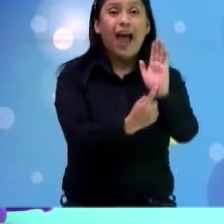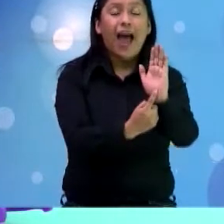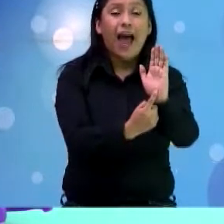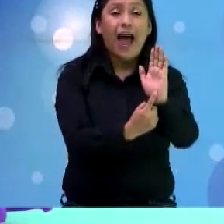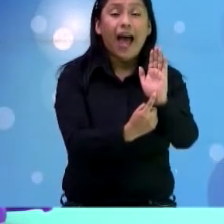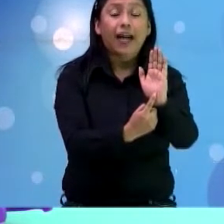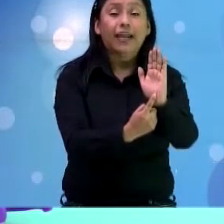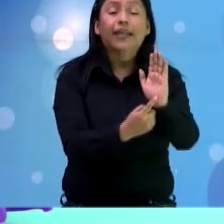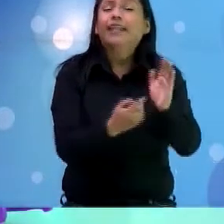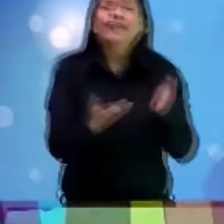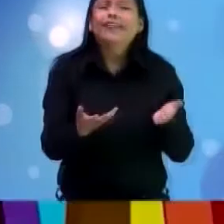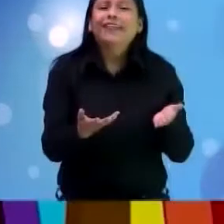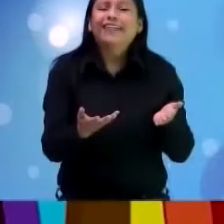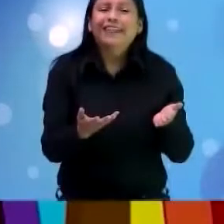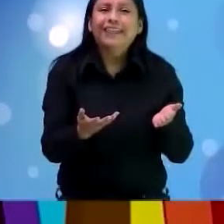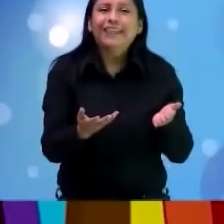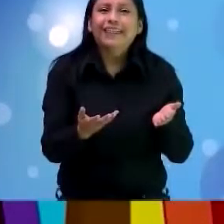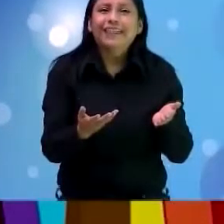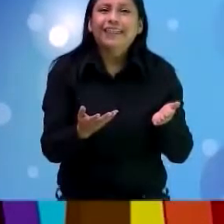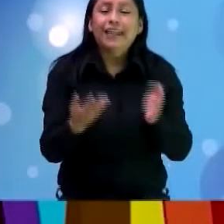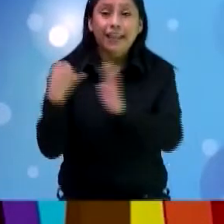¡Esto es